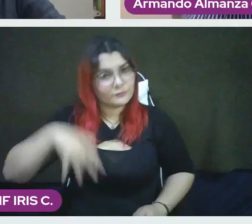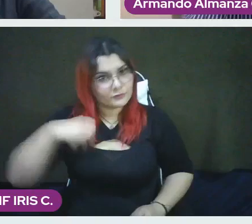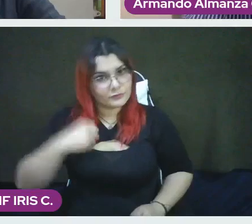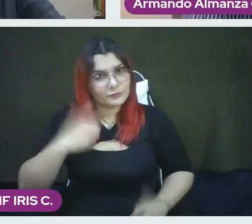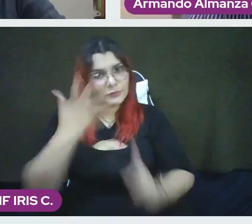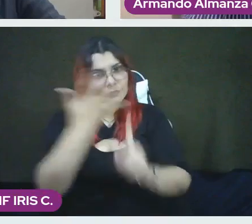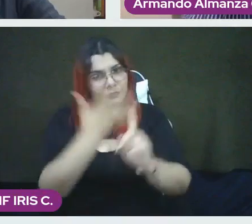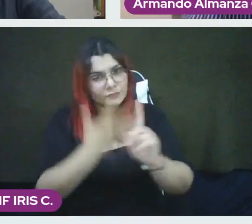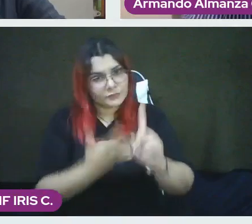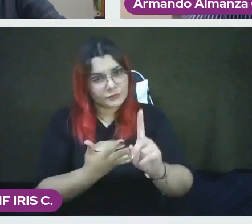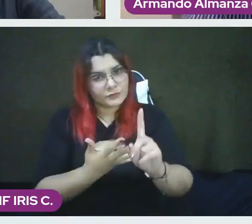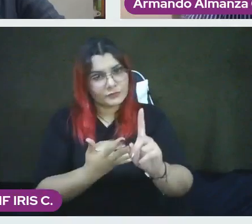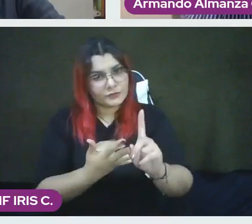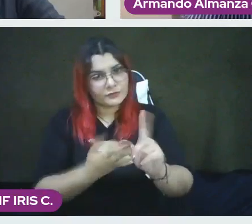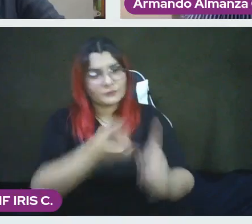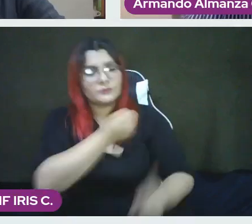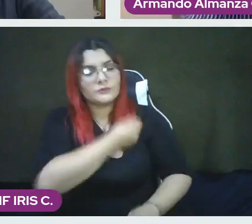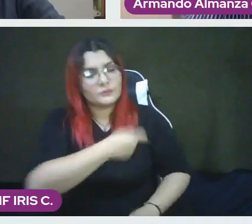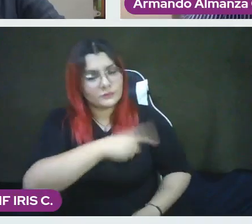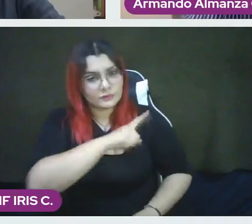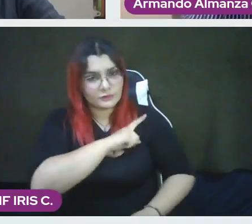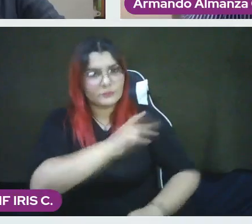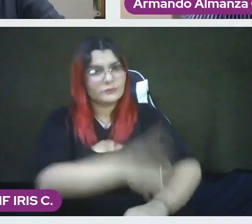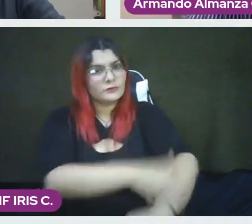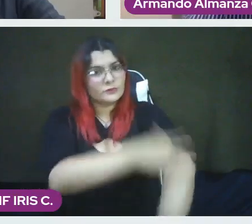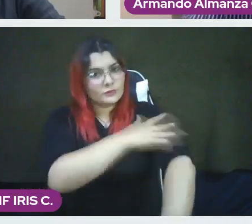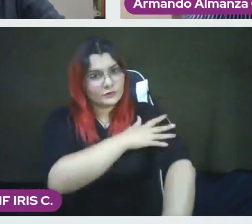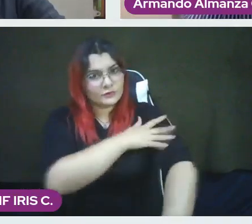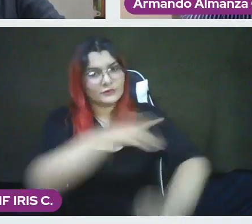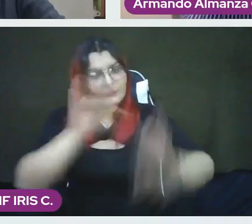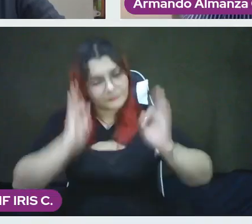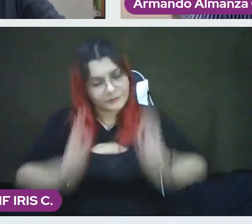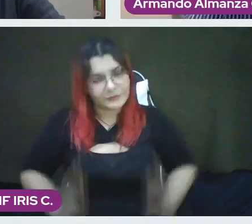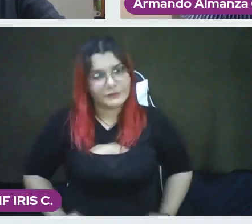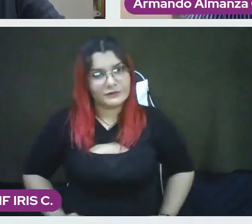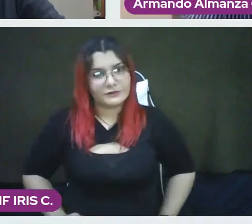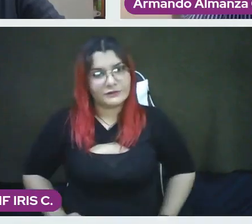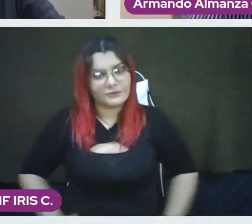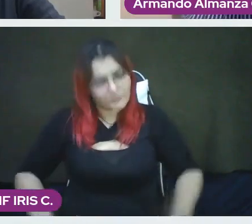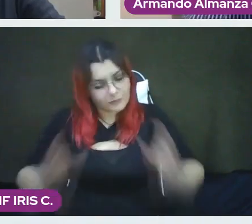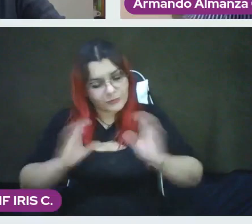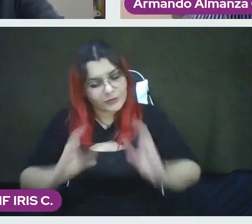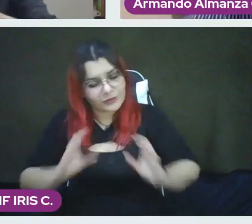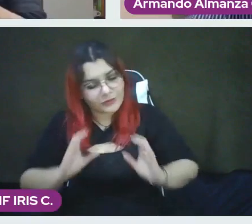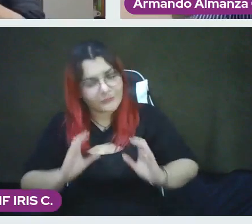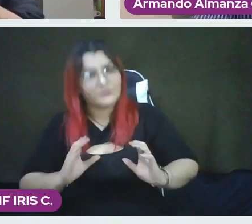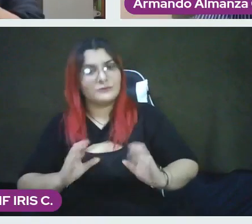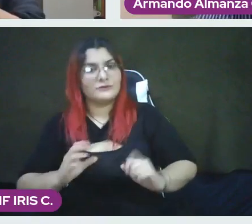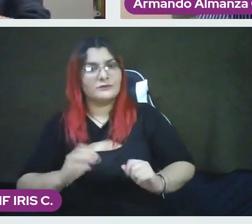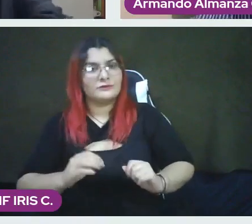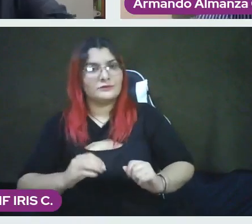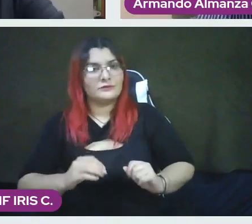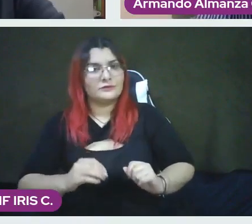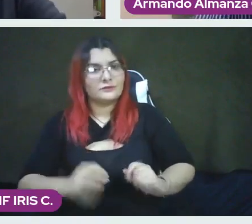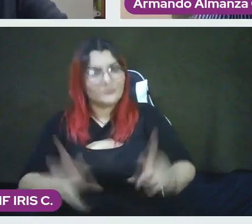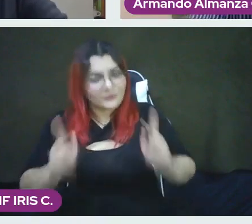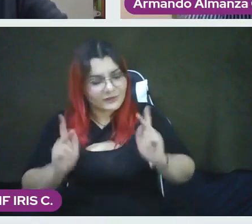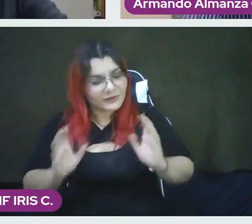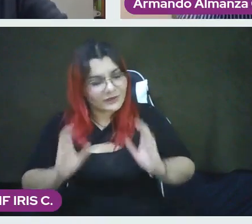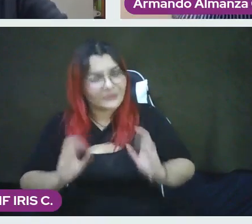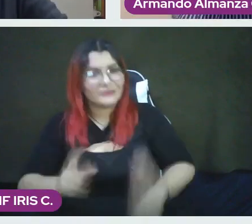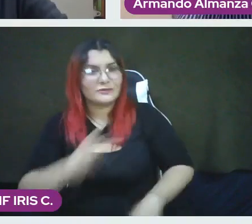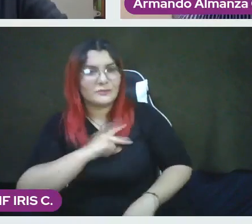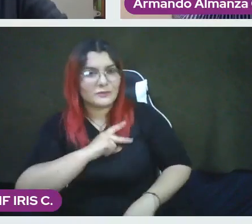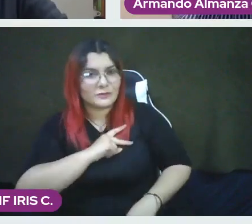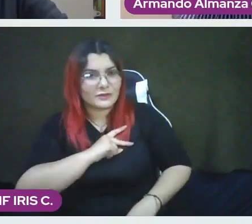no somos responsables de nosotros, no podemos ser responsables de los demás, ¿no? Muchas